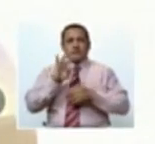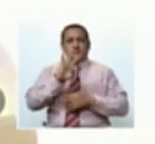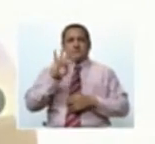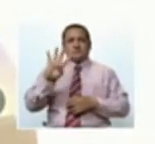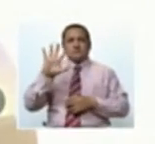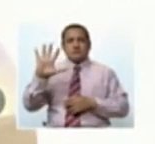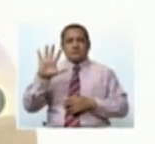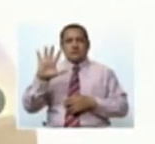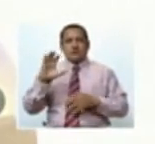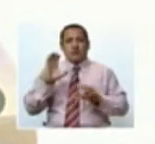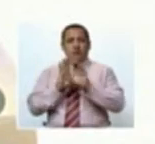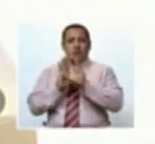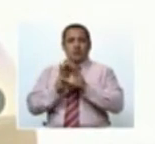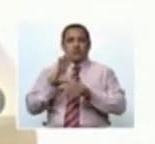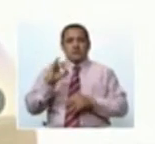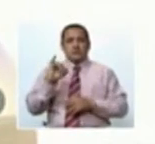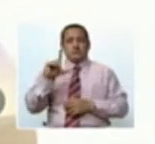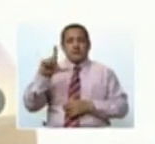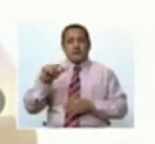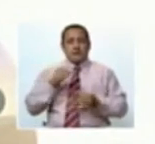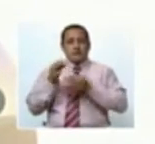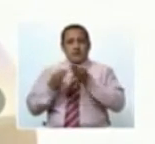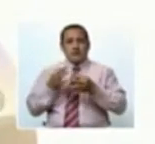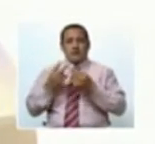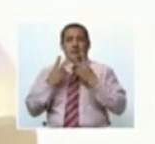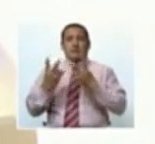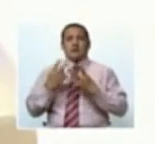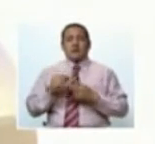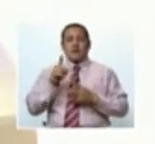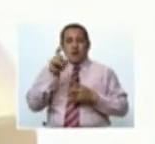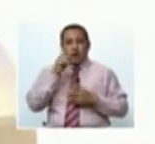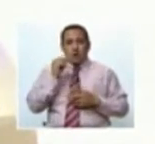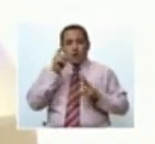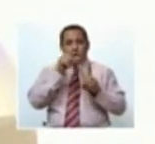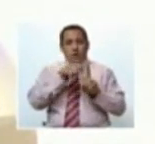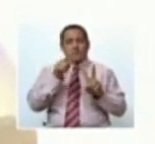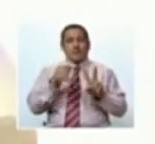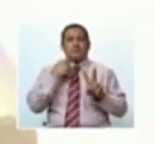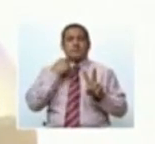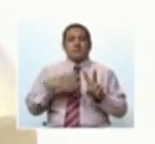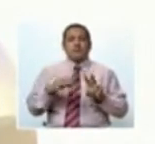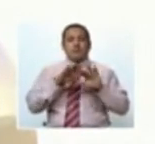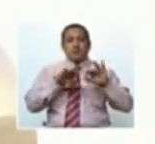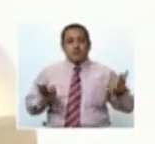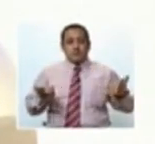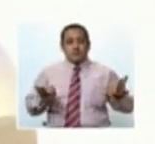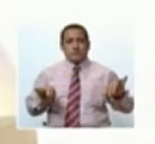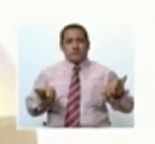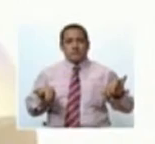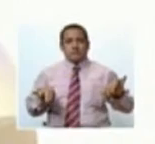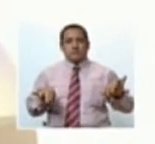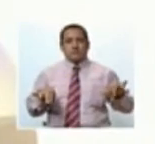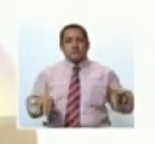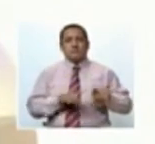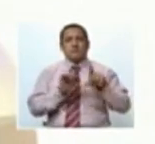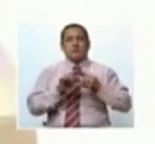artículo 345 del Código Civil A, donde señala que el cónyuge perjudicado por la separación de